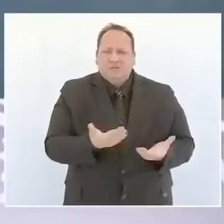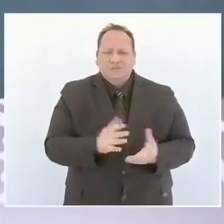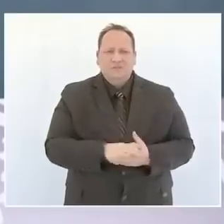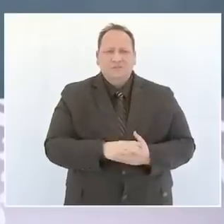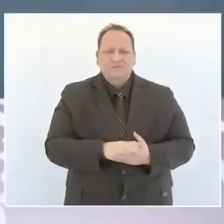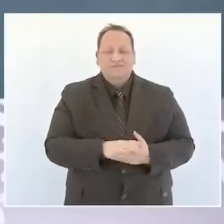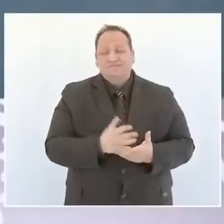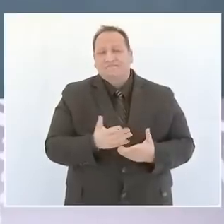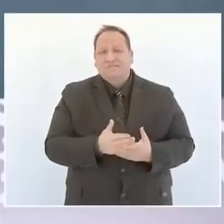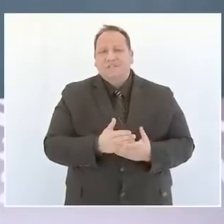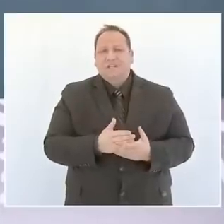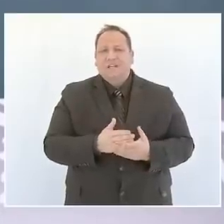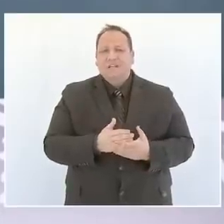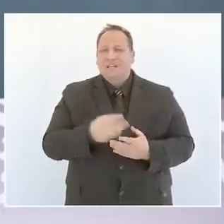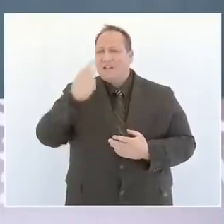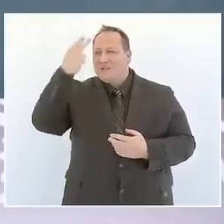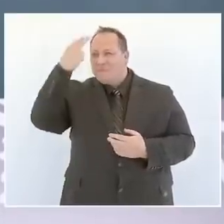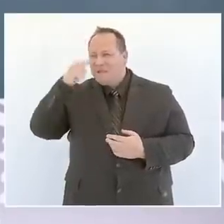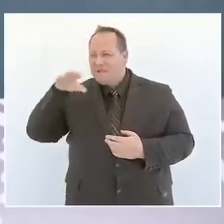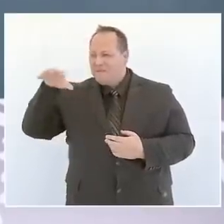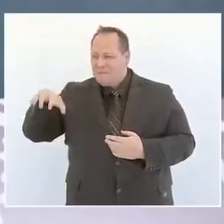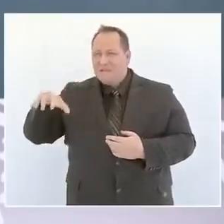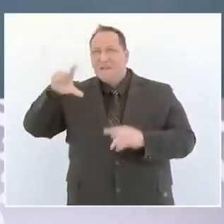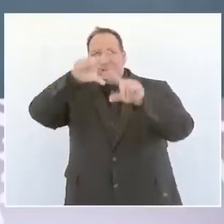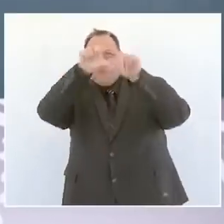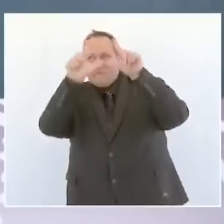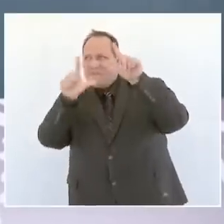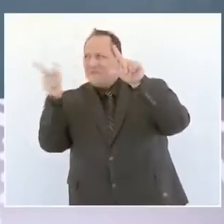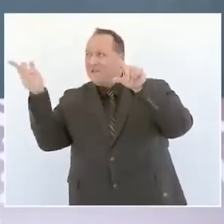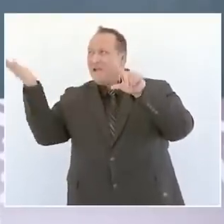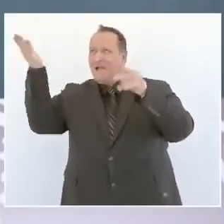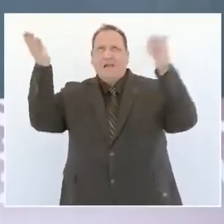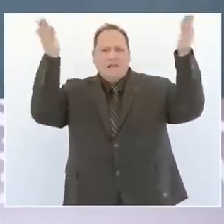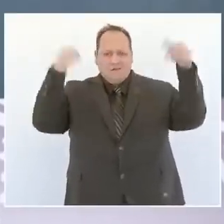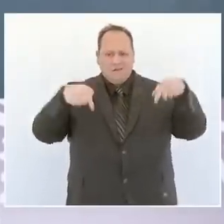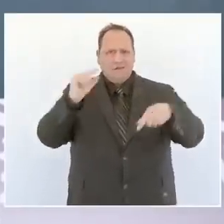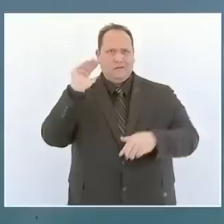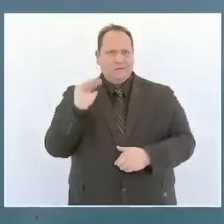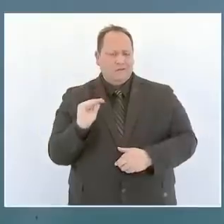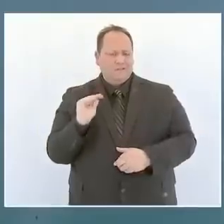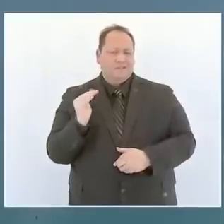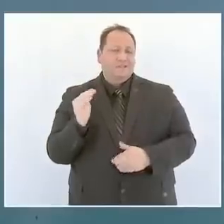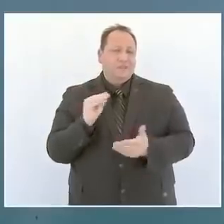con respecto al salario mínimo en nuestro país.